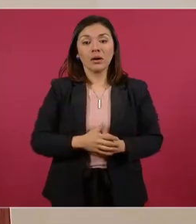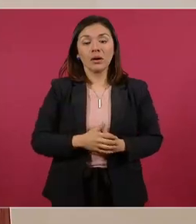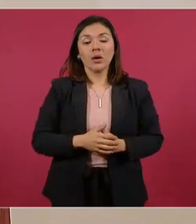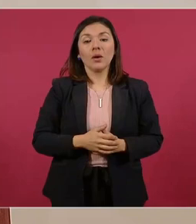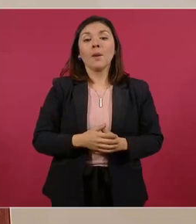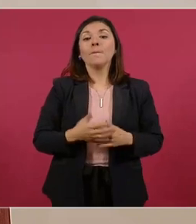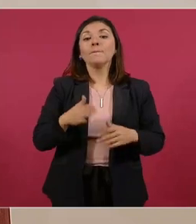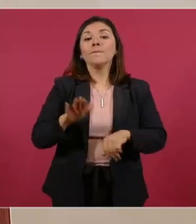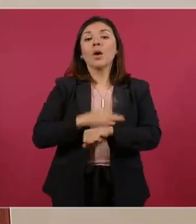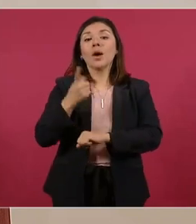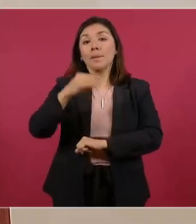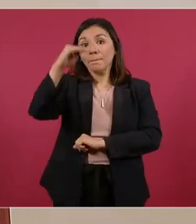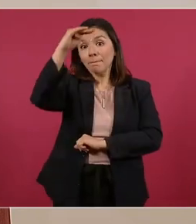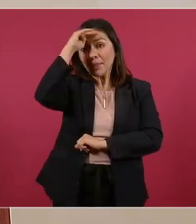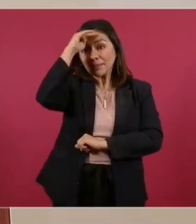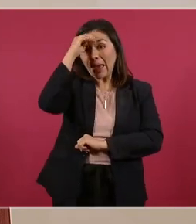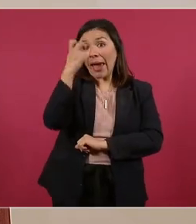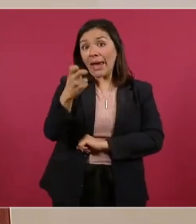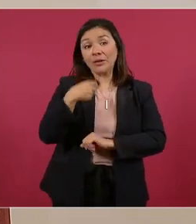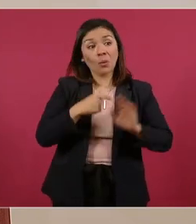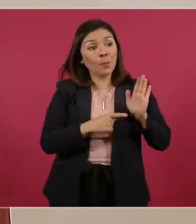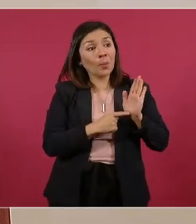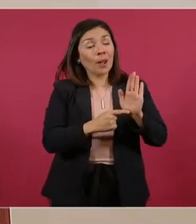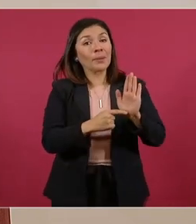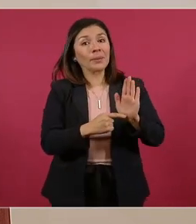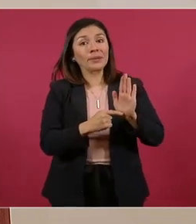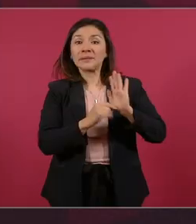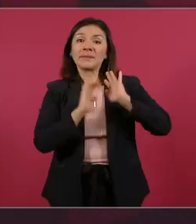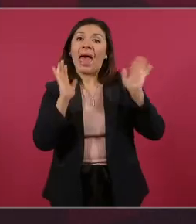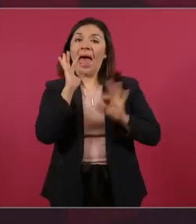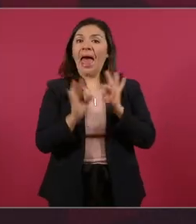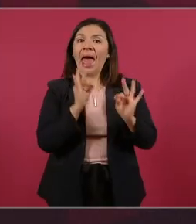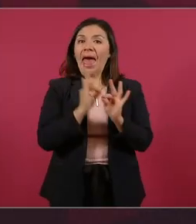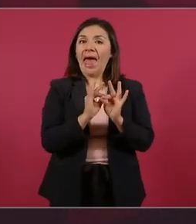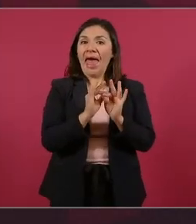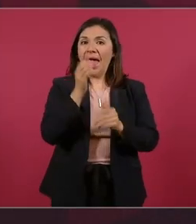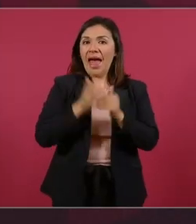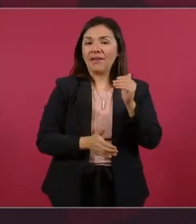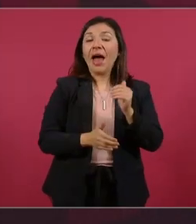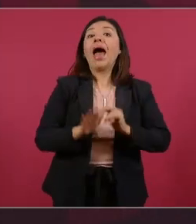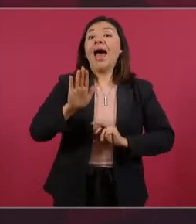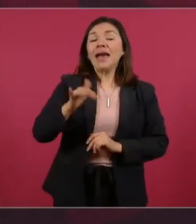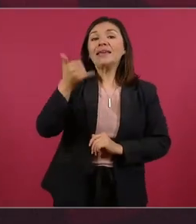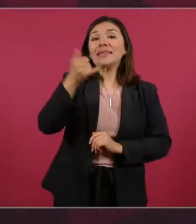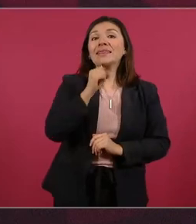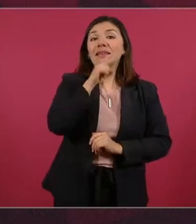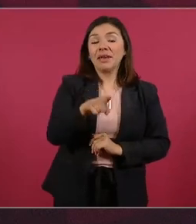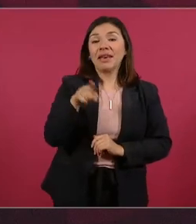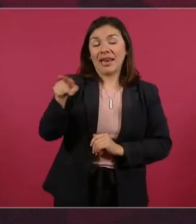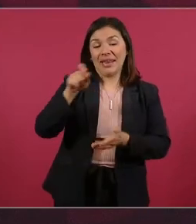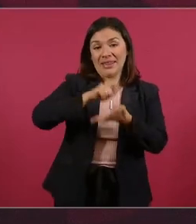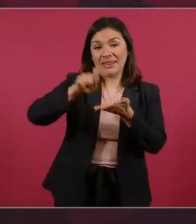pensando que ya con eso, ¿no?, se termina todo. Ah, y dicen los editores ahí,